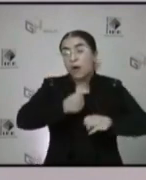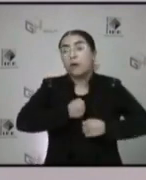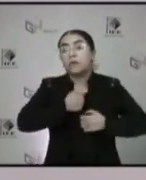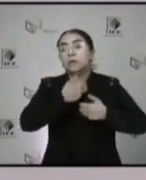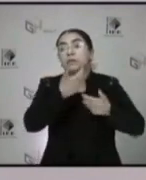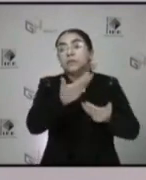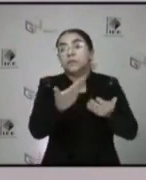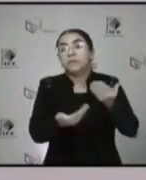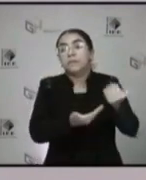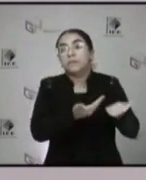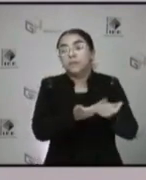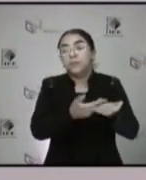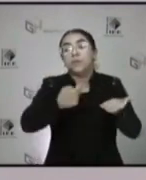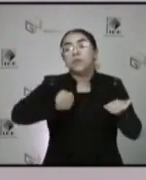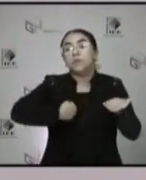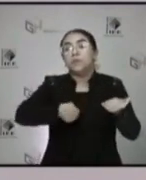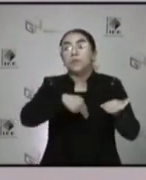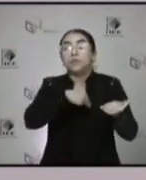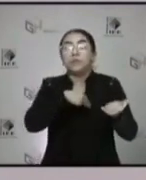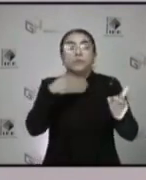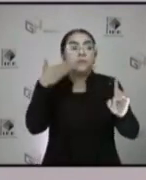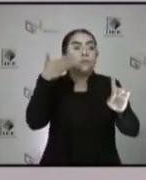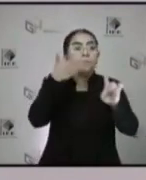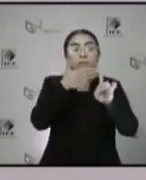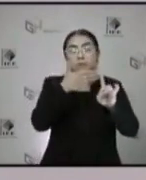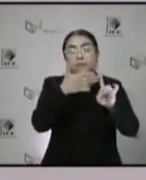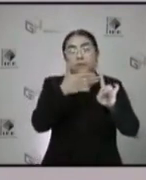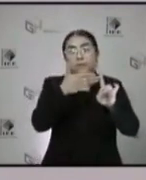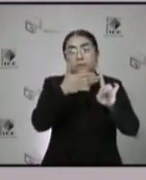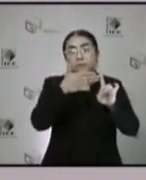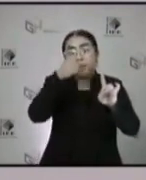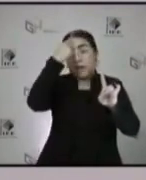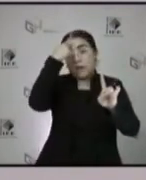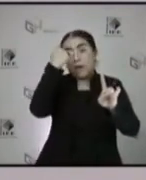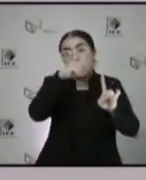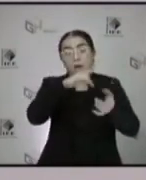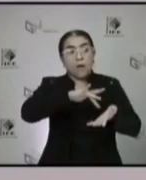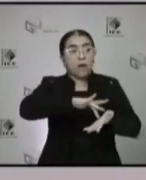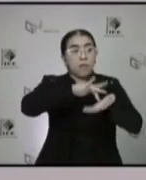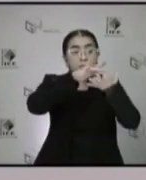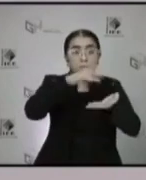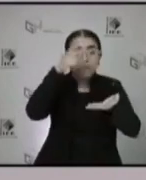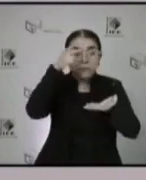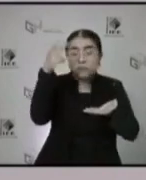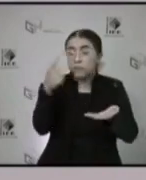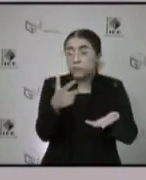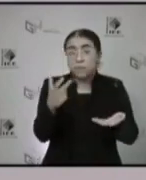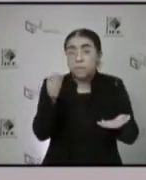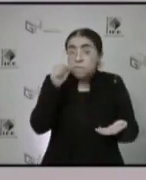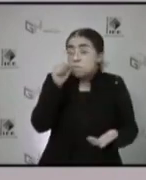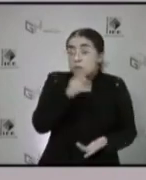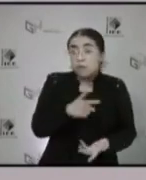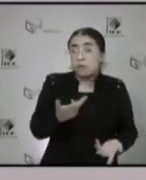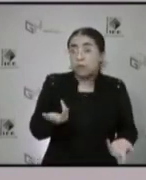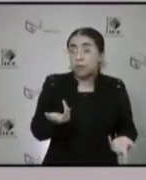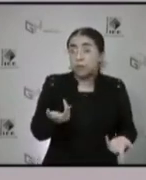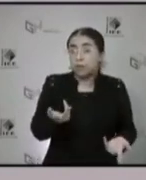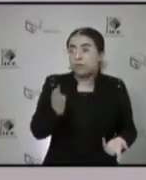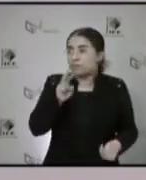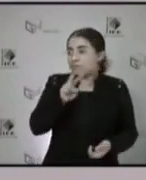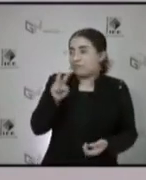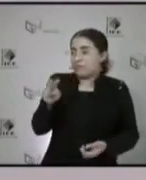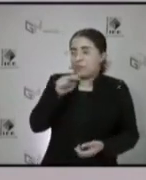donde queremos coadyuvar todos en beneficio de nuestra entidad. Pero qué preocupante